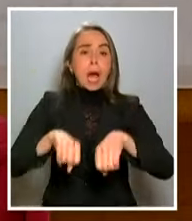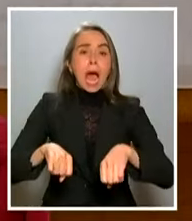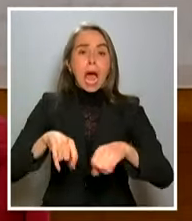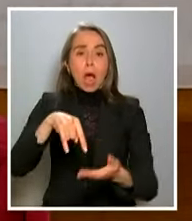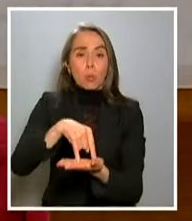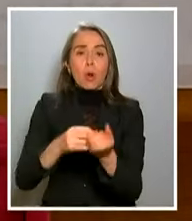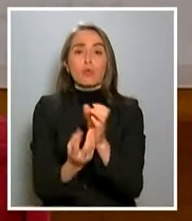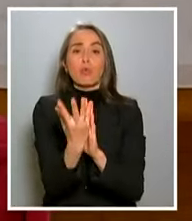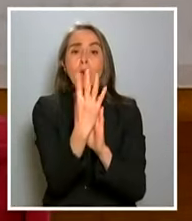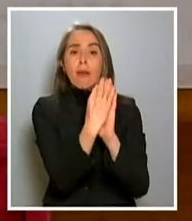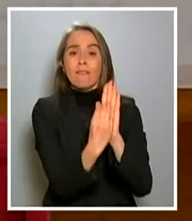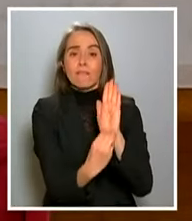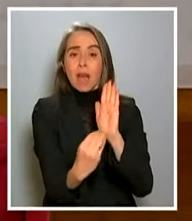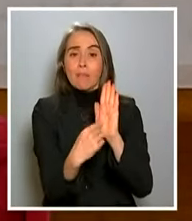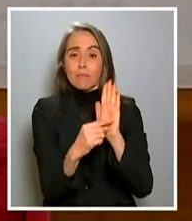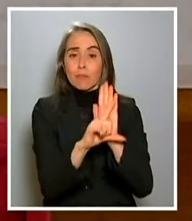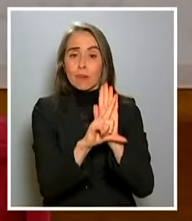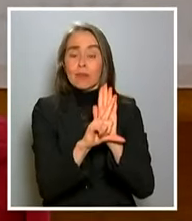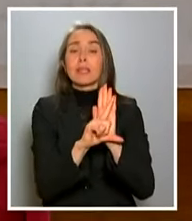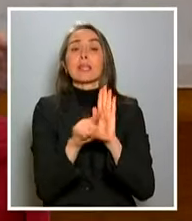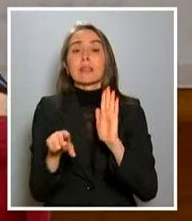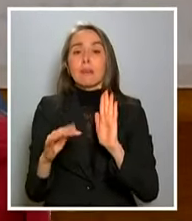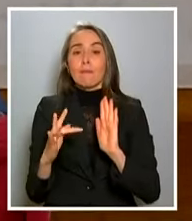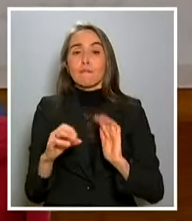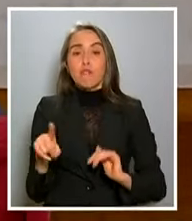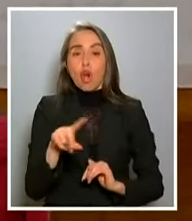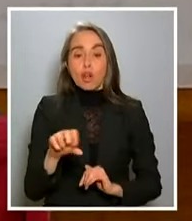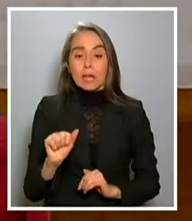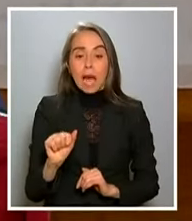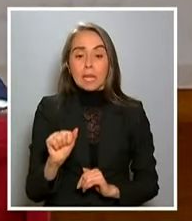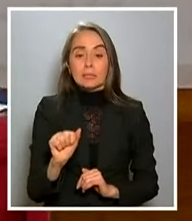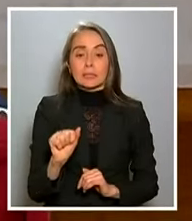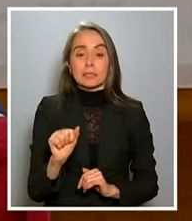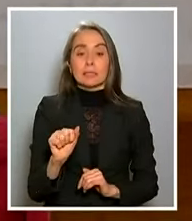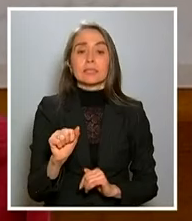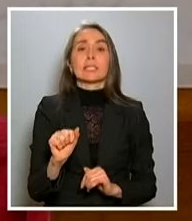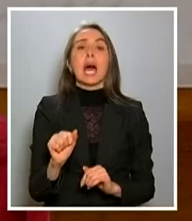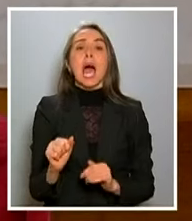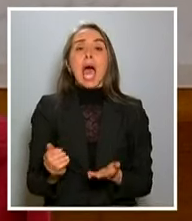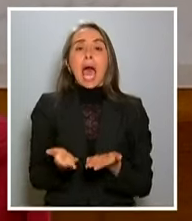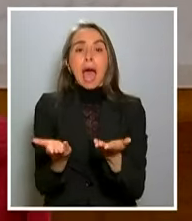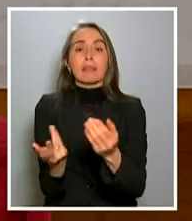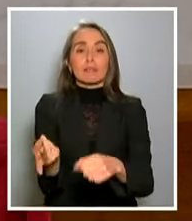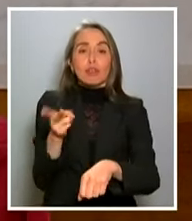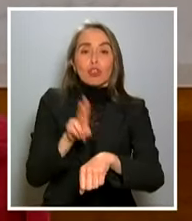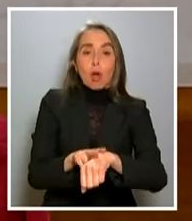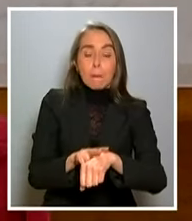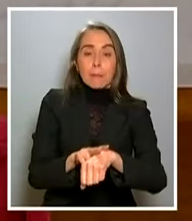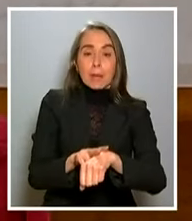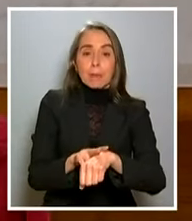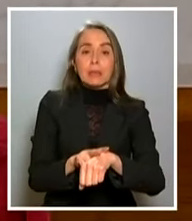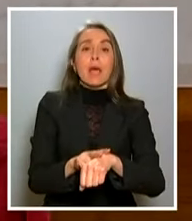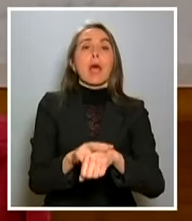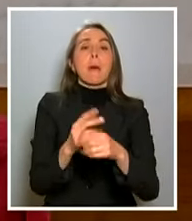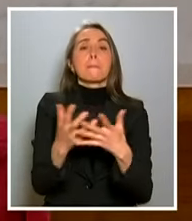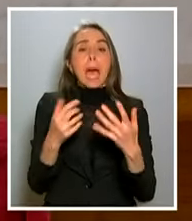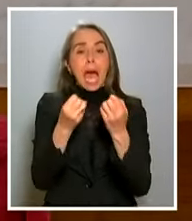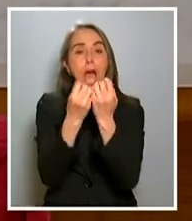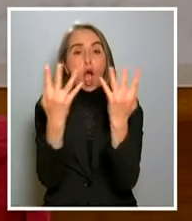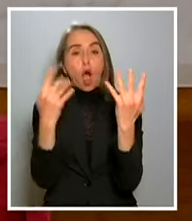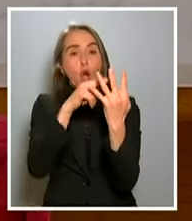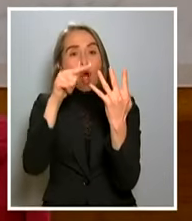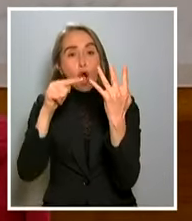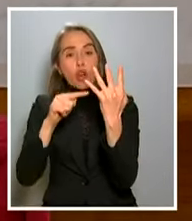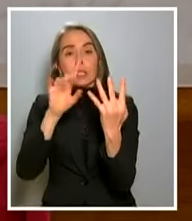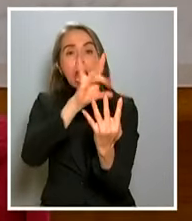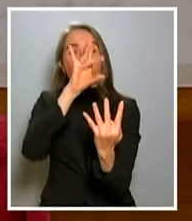La nueva modalidad de FONASA, de cobertura complementaria, va a dar más opciones a los